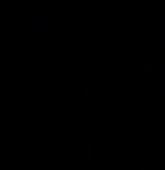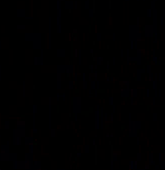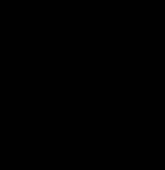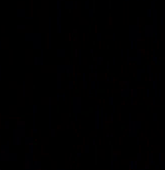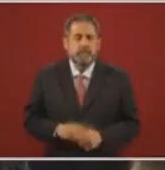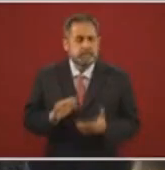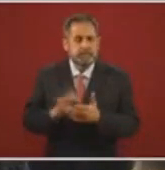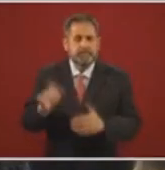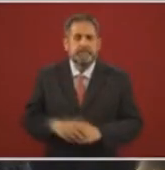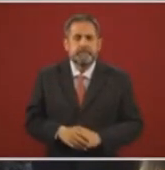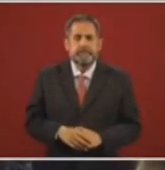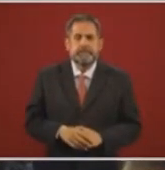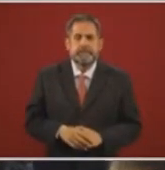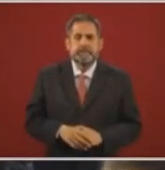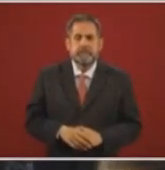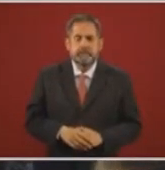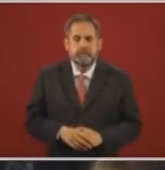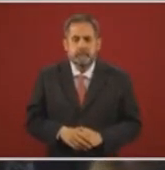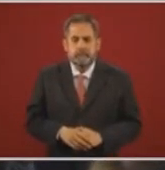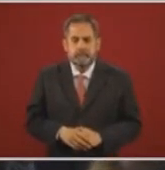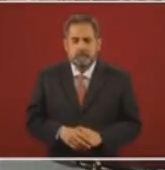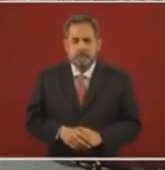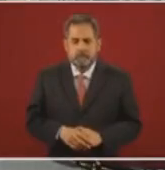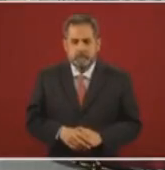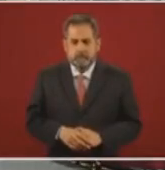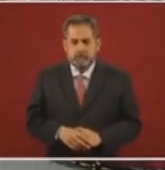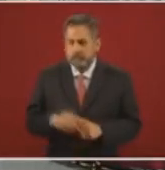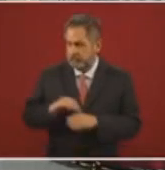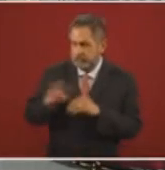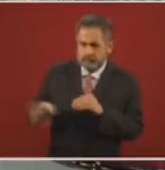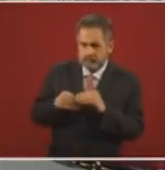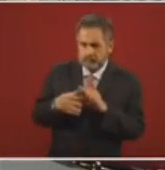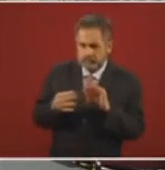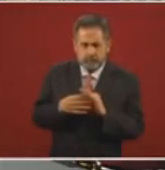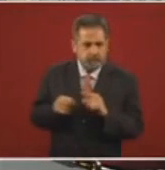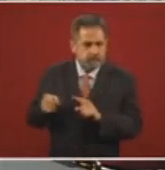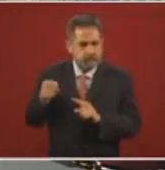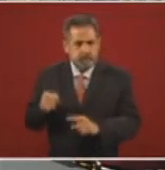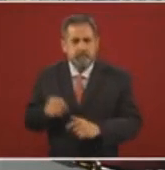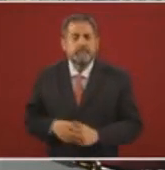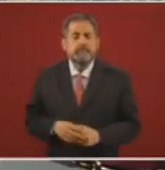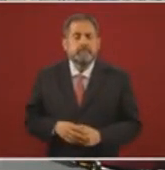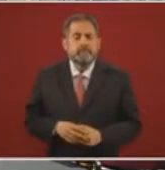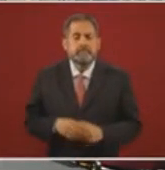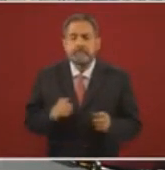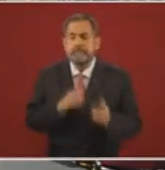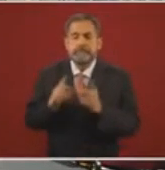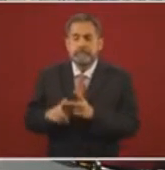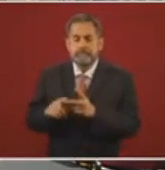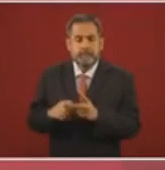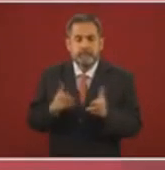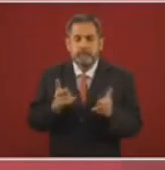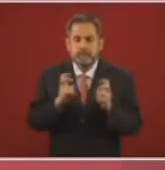ahí a bordo solo para complementar este brevemente este punto y lo del tema del robo hormiga